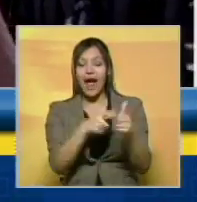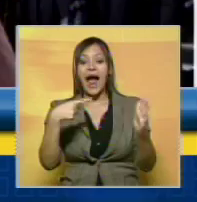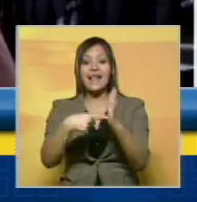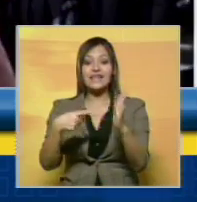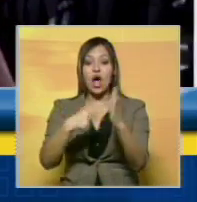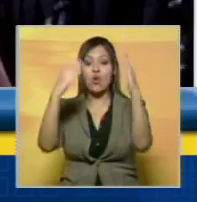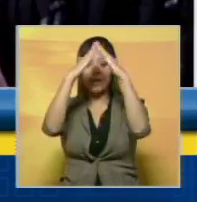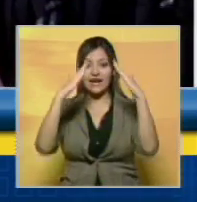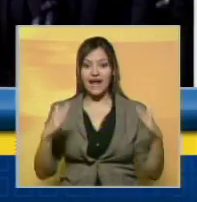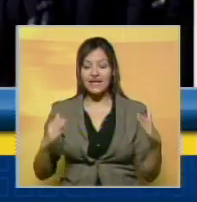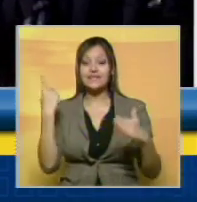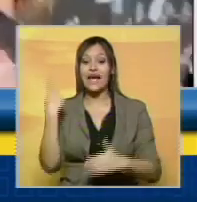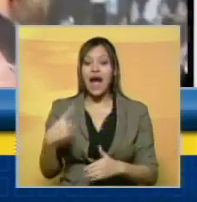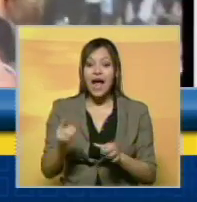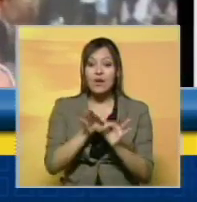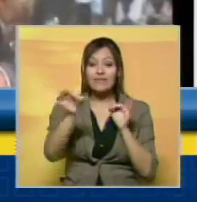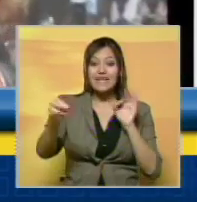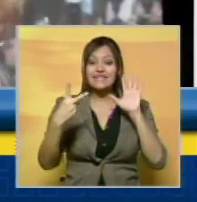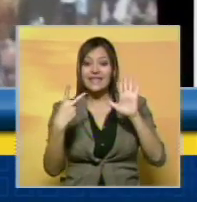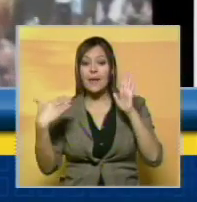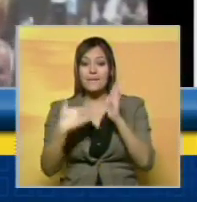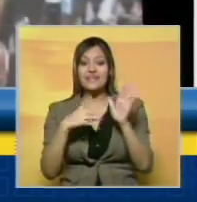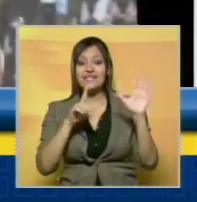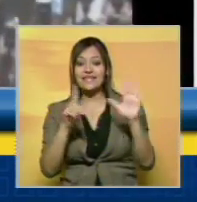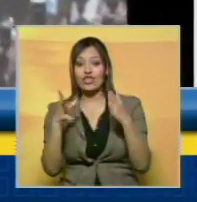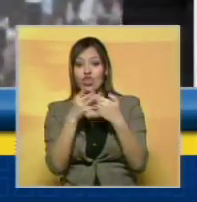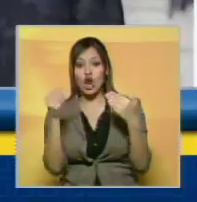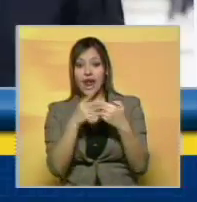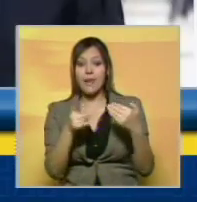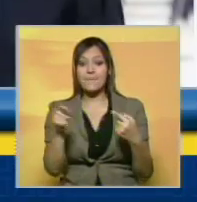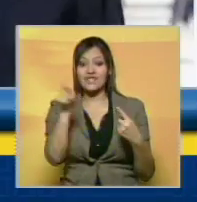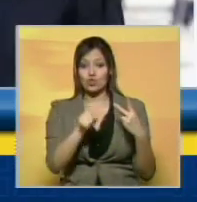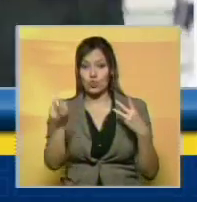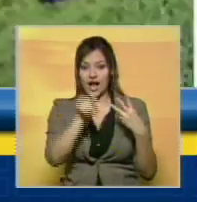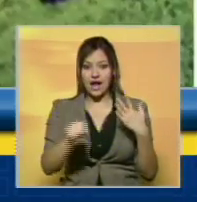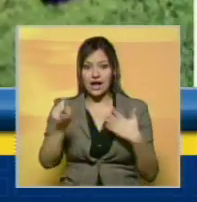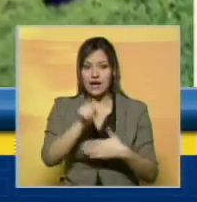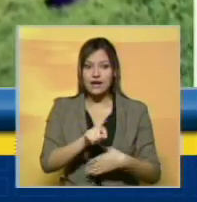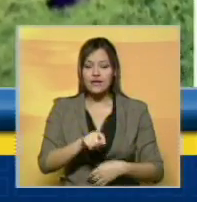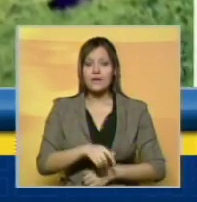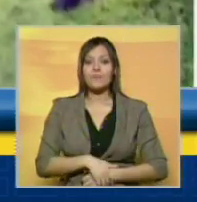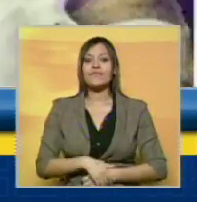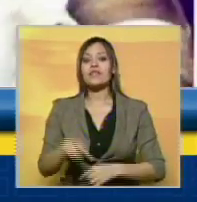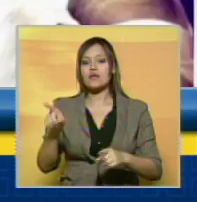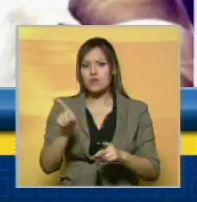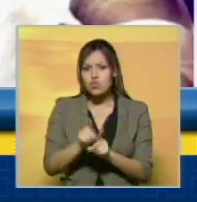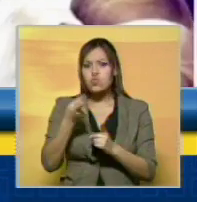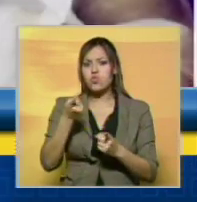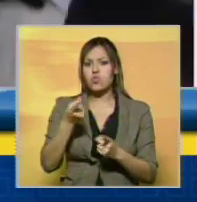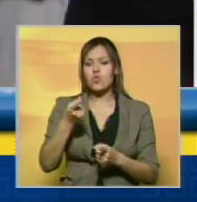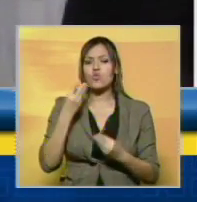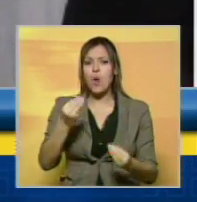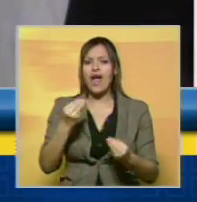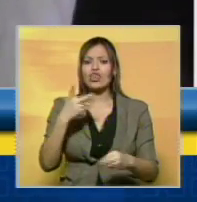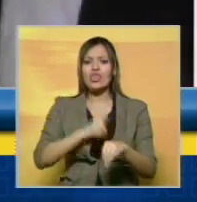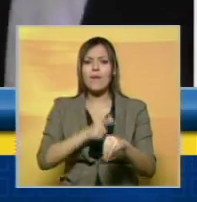una acomodada zona por $7.600 mensuales. Sin embargo, el cotidiano no indica cuánto tiempo permanecerá en